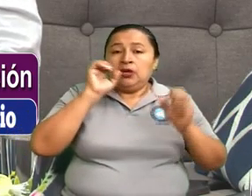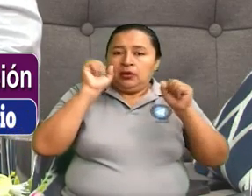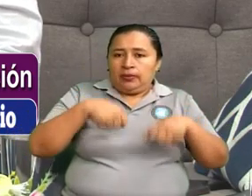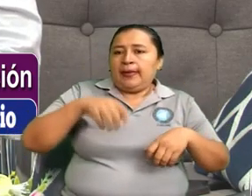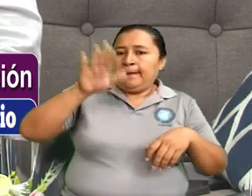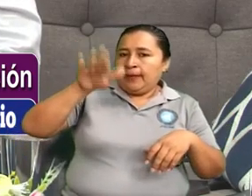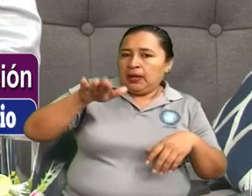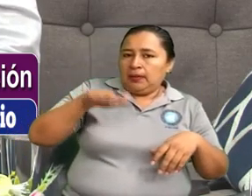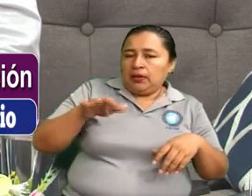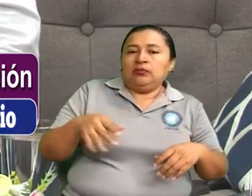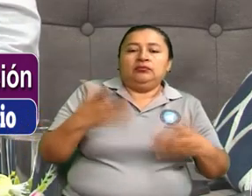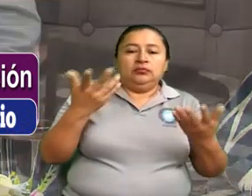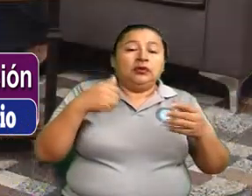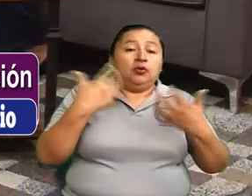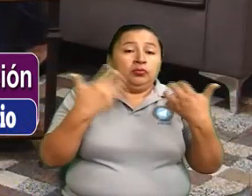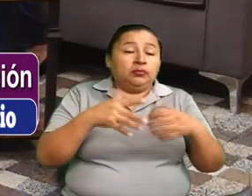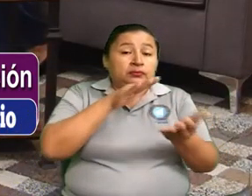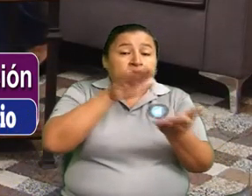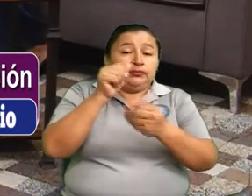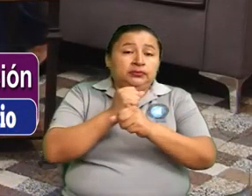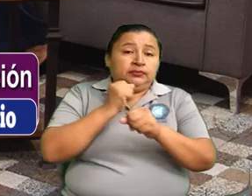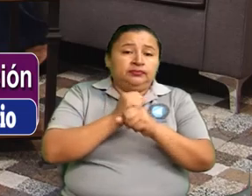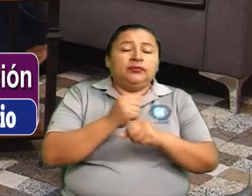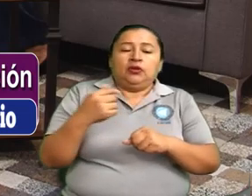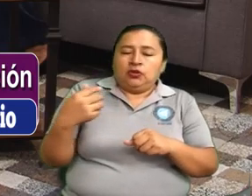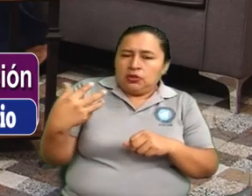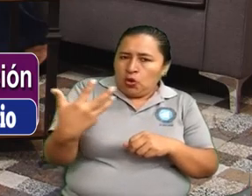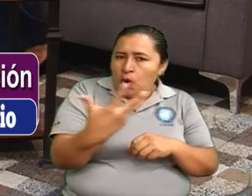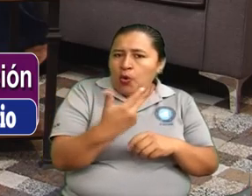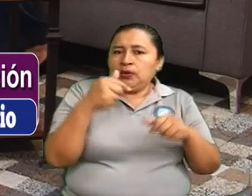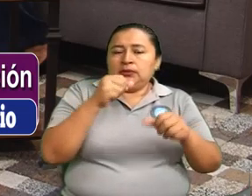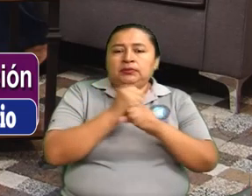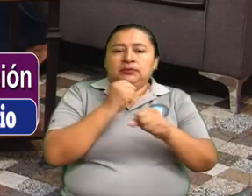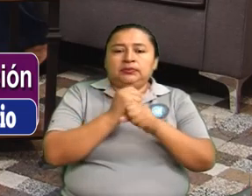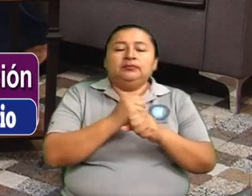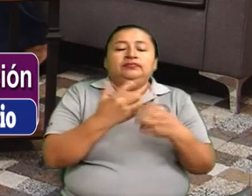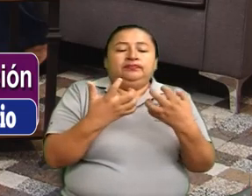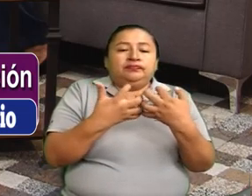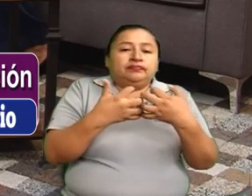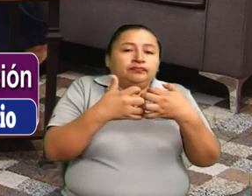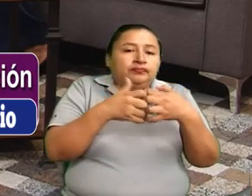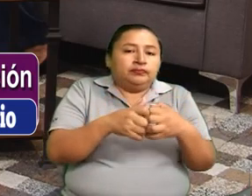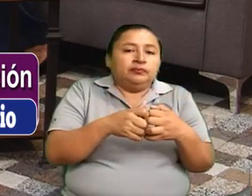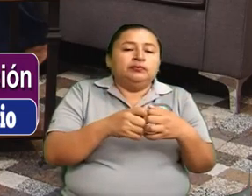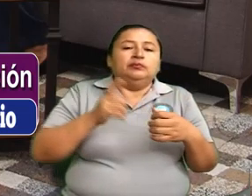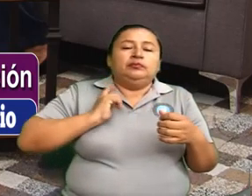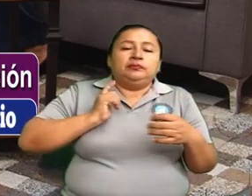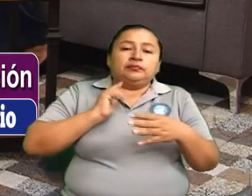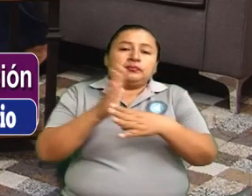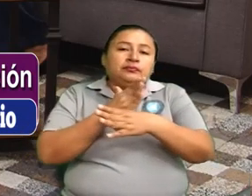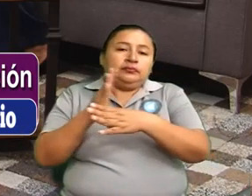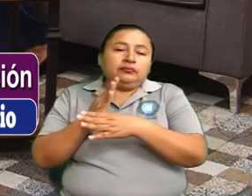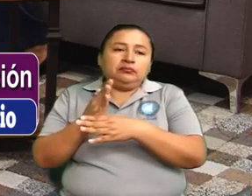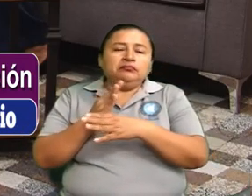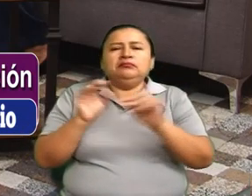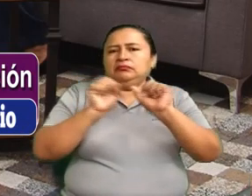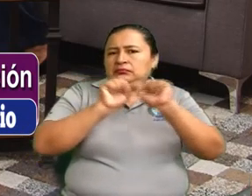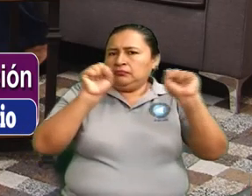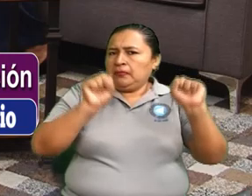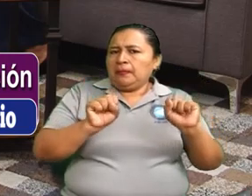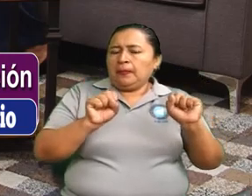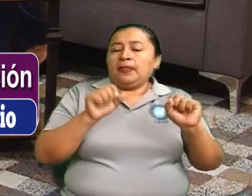costos de producción. Entonces en todo eso estamos trabajando en articulación. Tenemos una serie de talleres